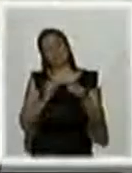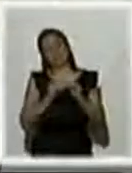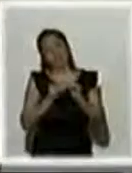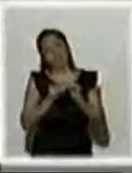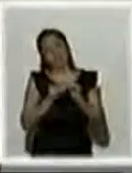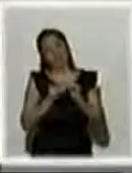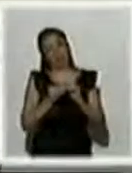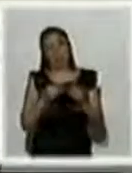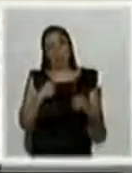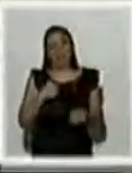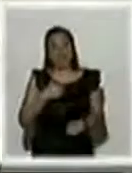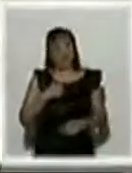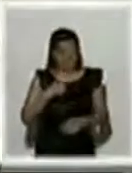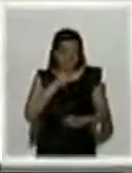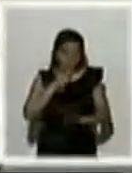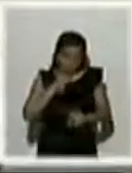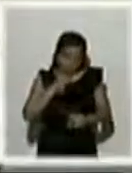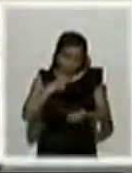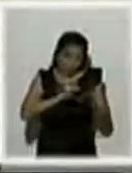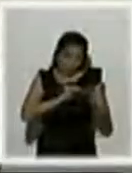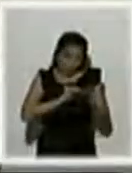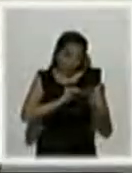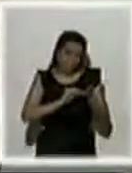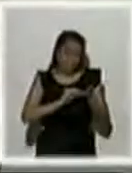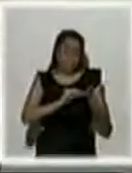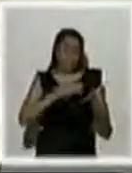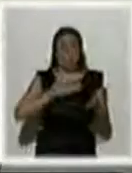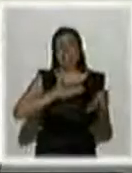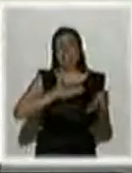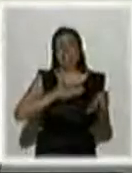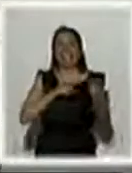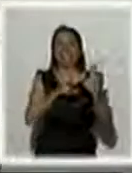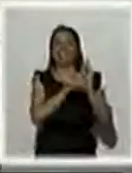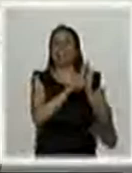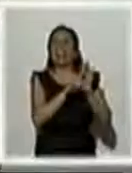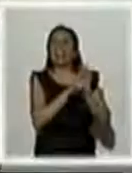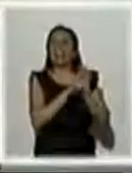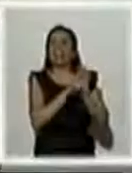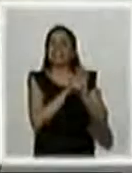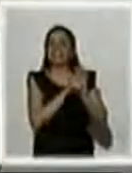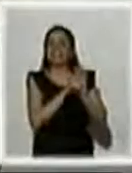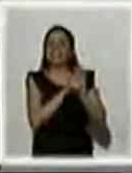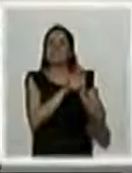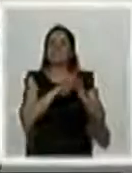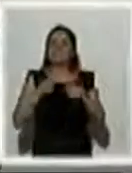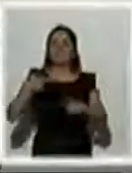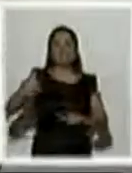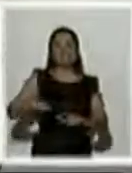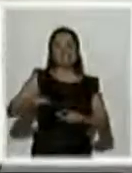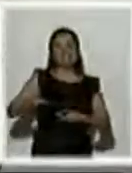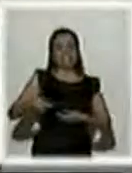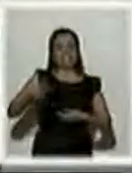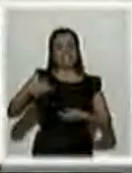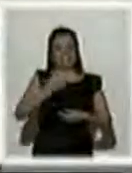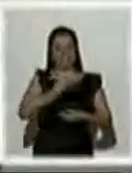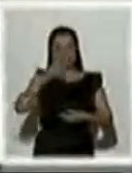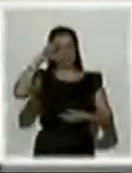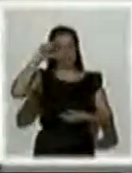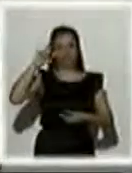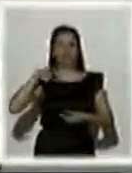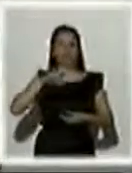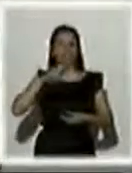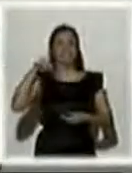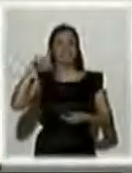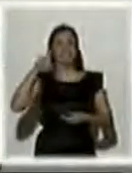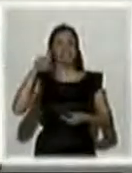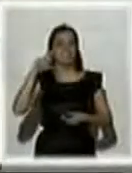aquellas parejas que no pueden tener hijos y deben afrontar tratamientos costosos, estos sean cubiertos por el Estado o por las preparas. Fue